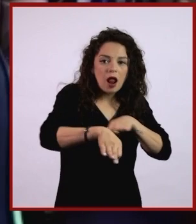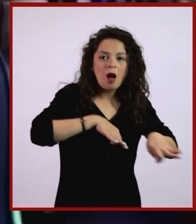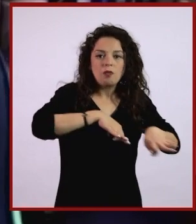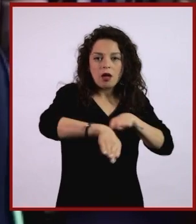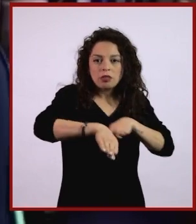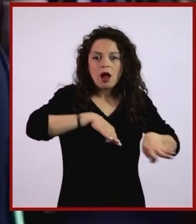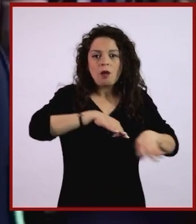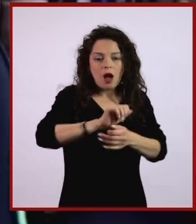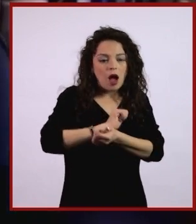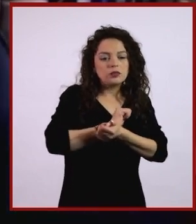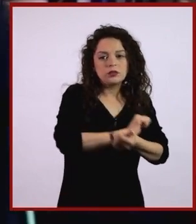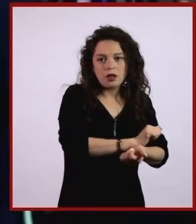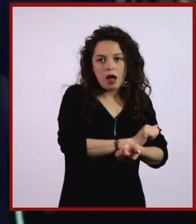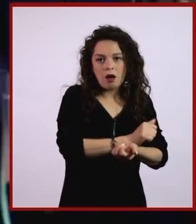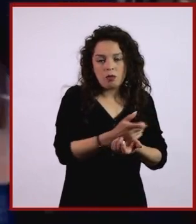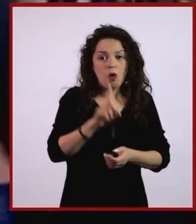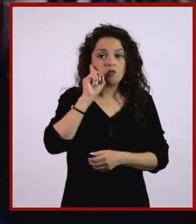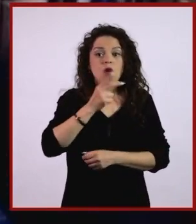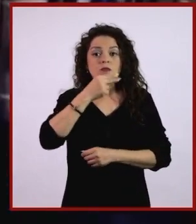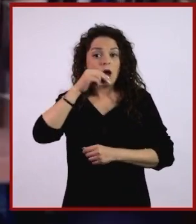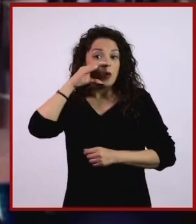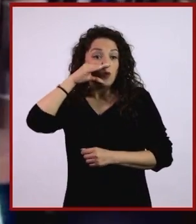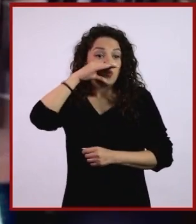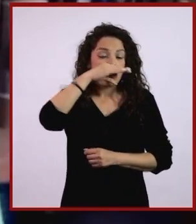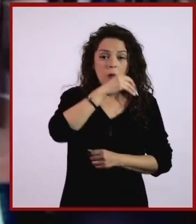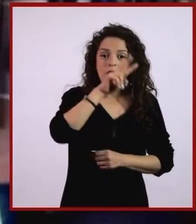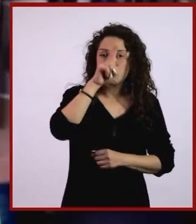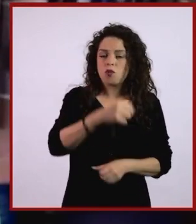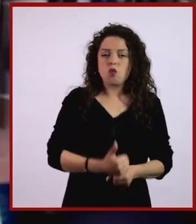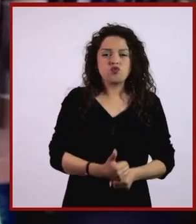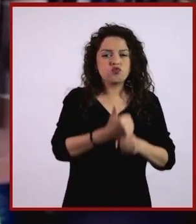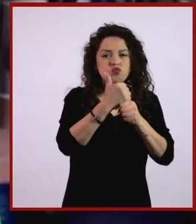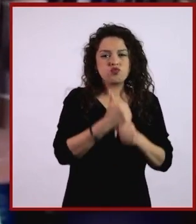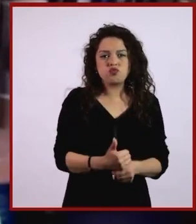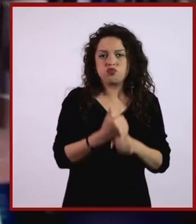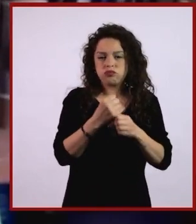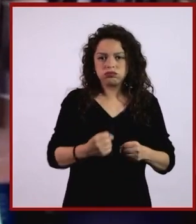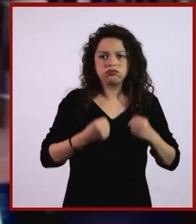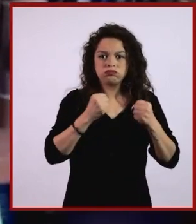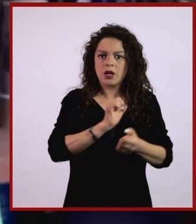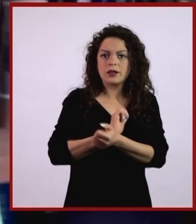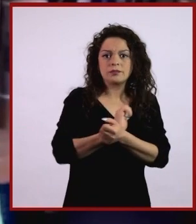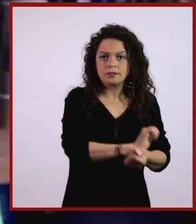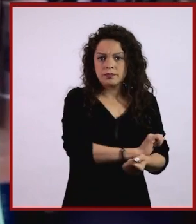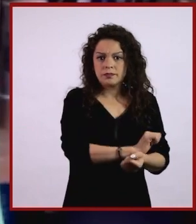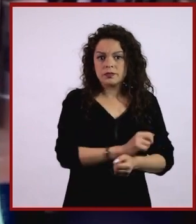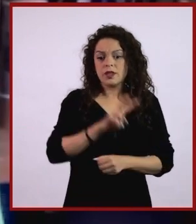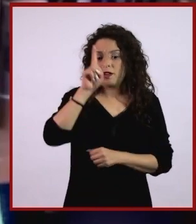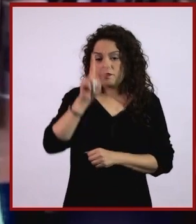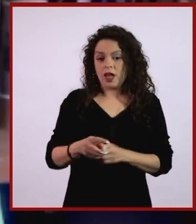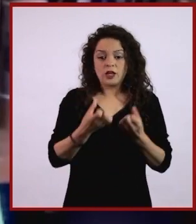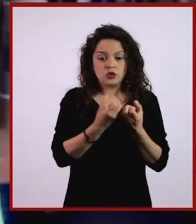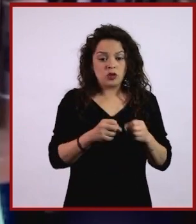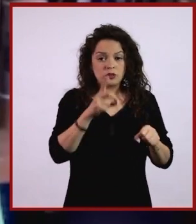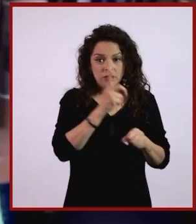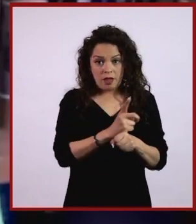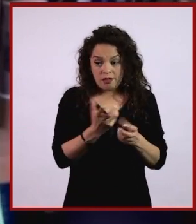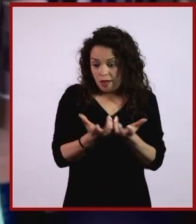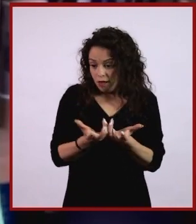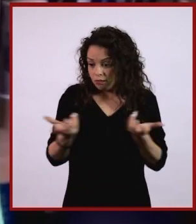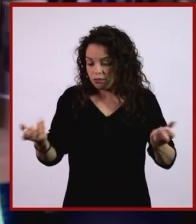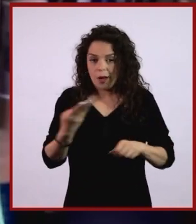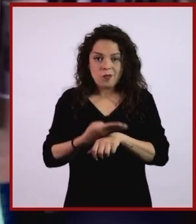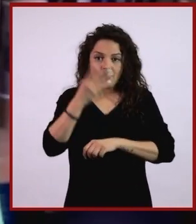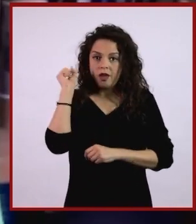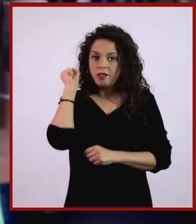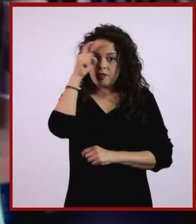trabajar para ellos, y los africanas y los africanos estaban fundamentalmente esclavizados. Bueno, pues es difícil en una sociedad colonial dividida